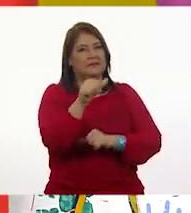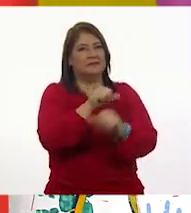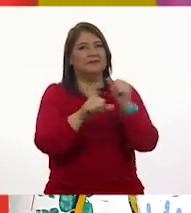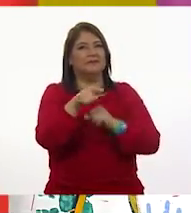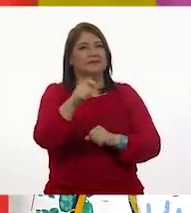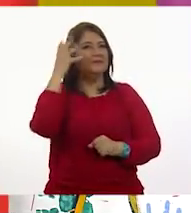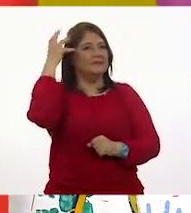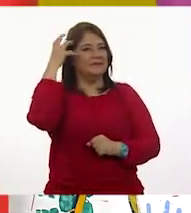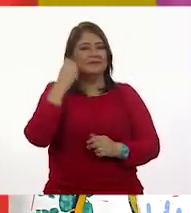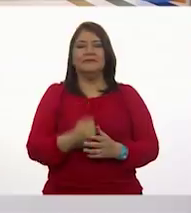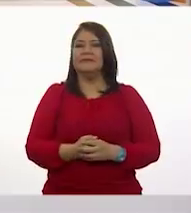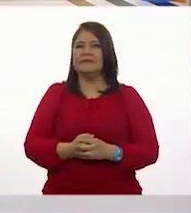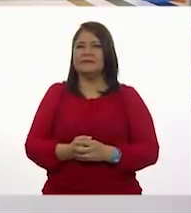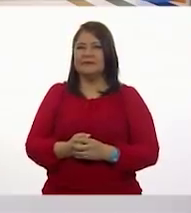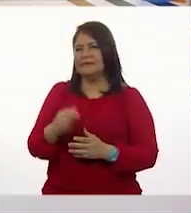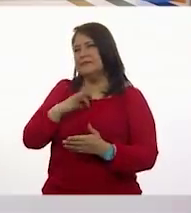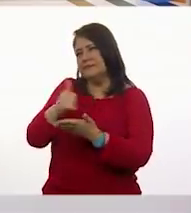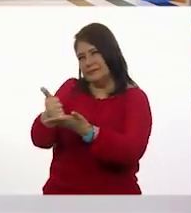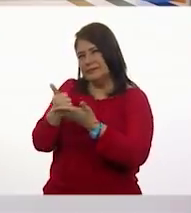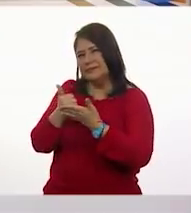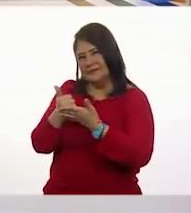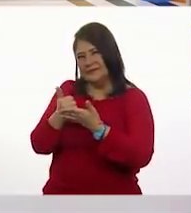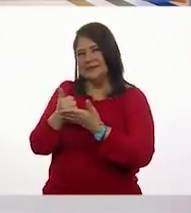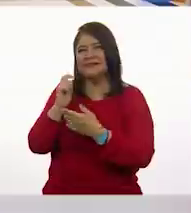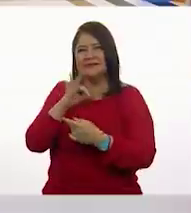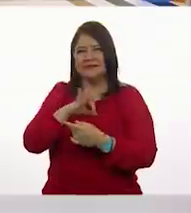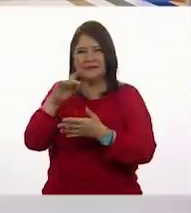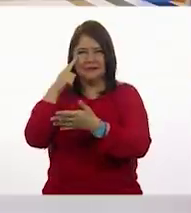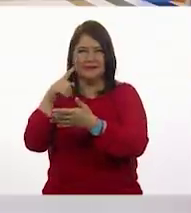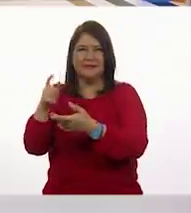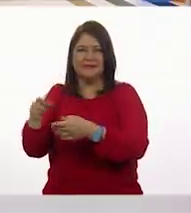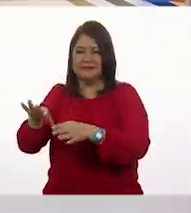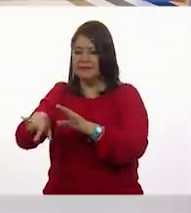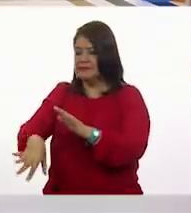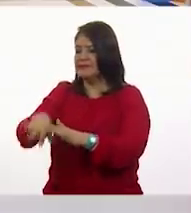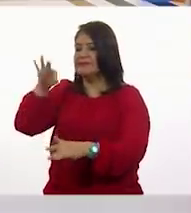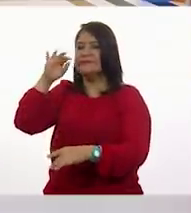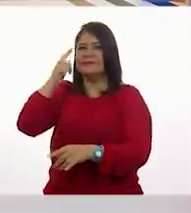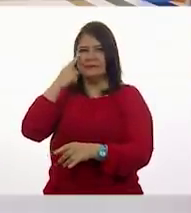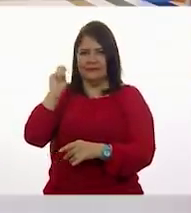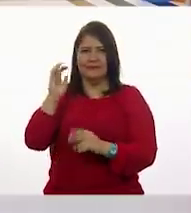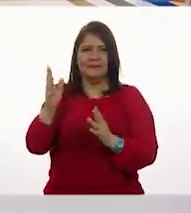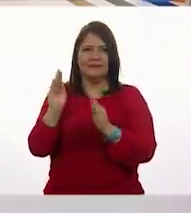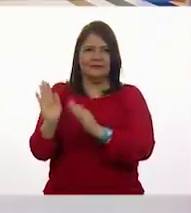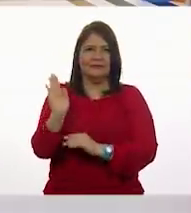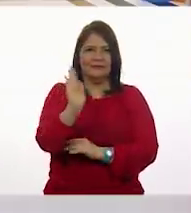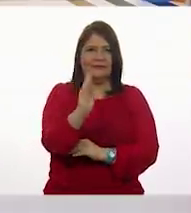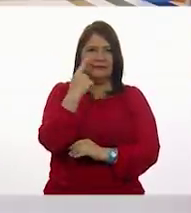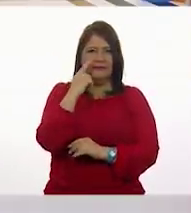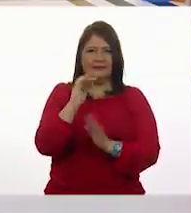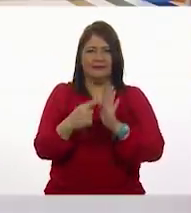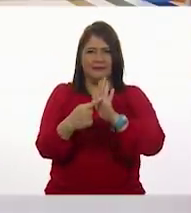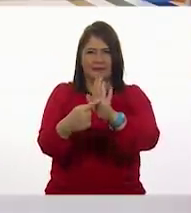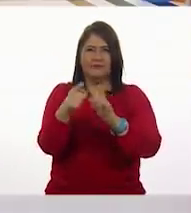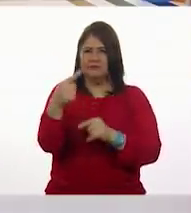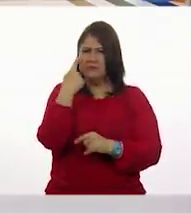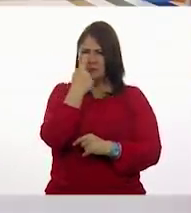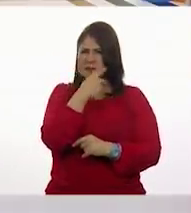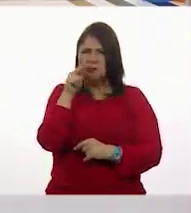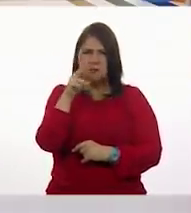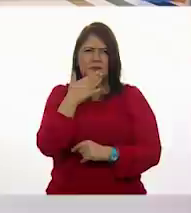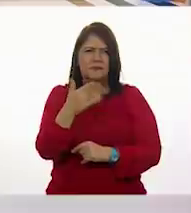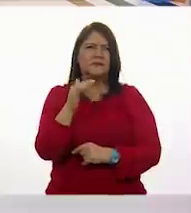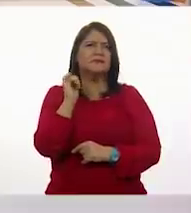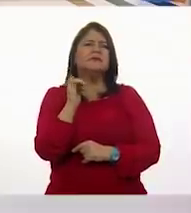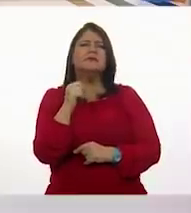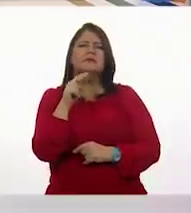Sí, ¿me puedes ayudar, Oscar? Saca por supuesto, una. Ahora la saco. Y, a ver, te la acerco un poco más. Tú ves muy bien, ¿verdad, Panchito?